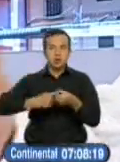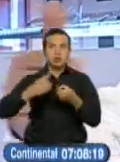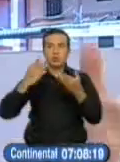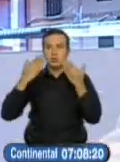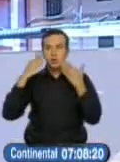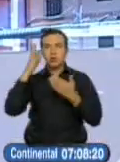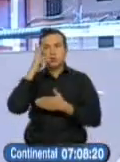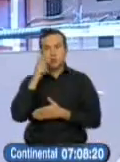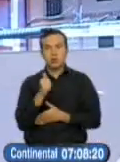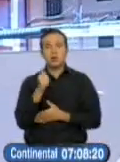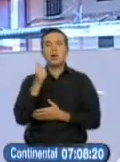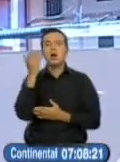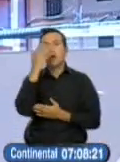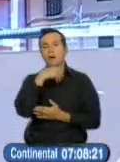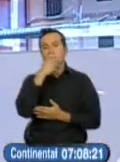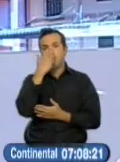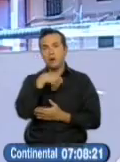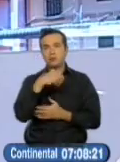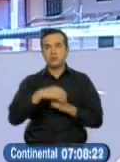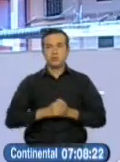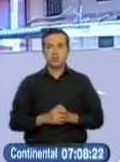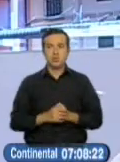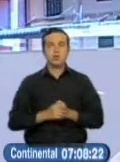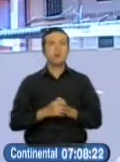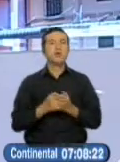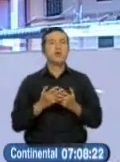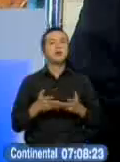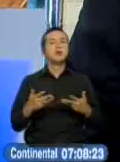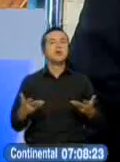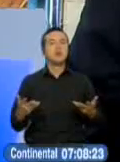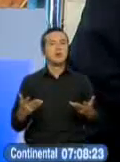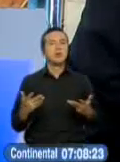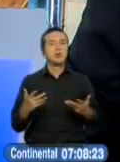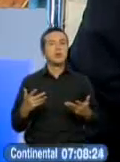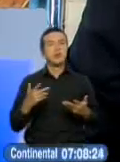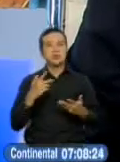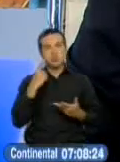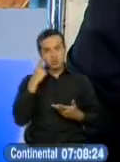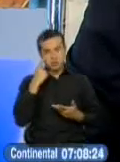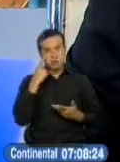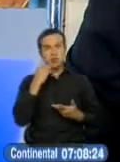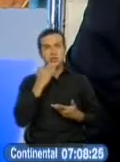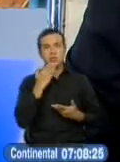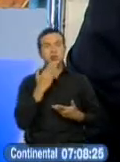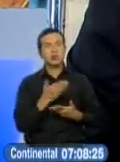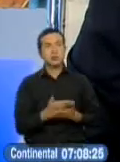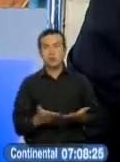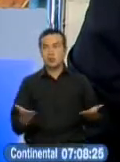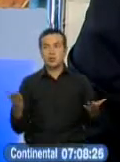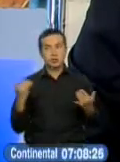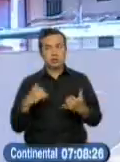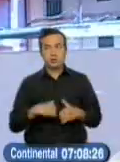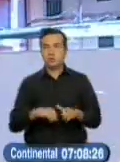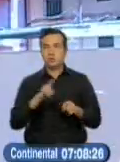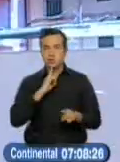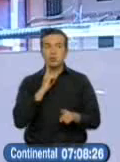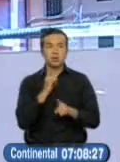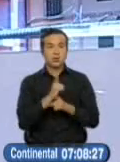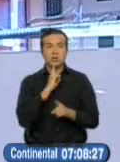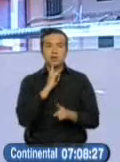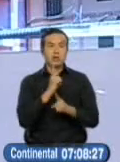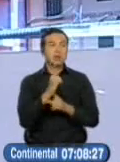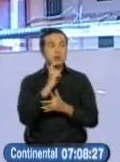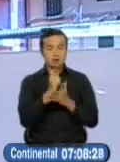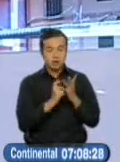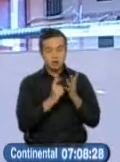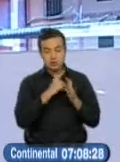en Cuenca, en Ambato. Enfocados en la confección significa calidad, diseño y precio. Totalmente. Obviamente hay que buscar